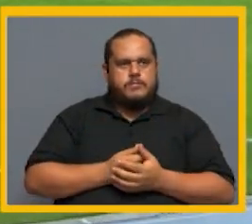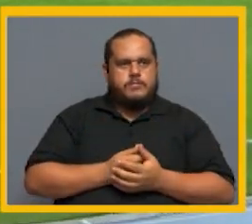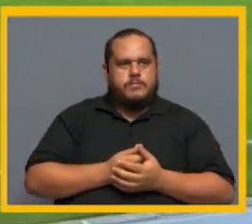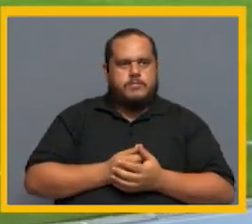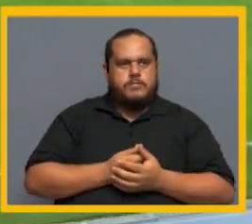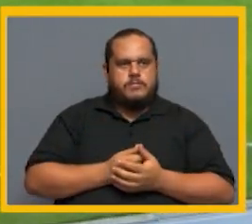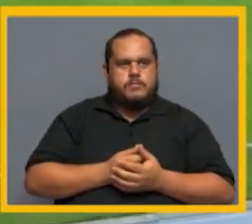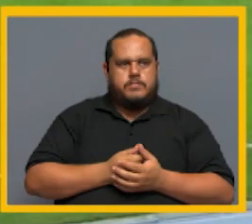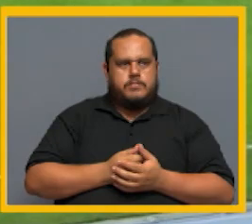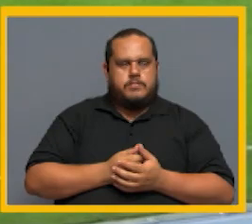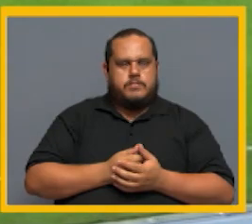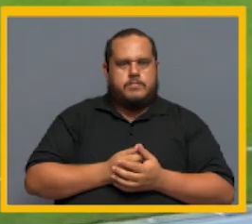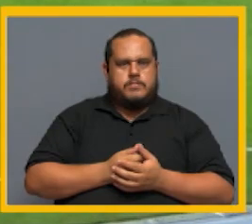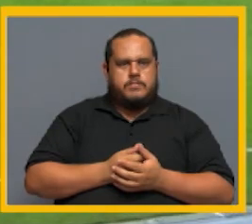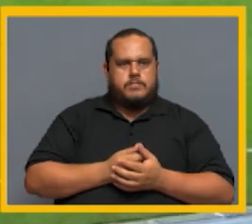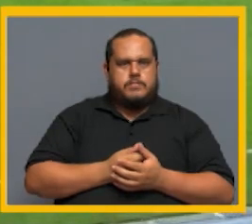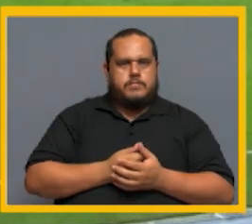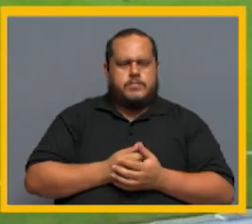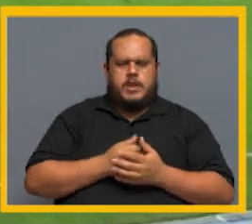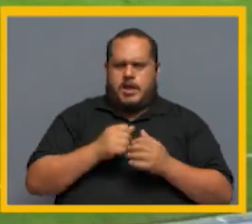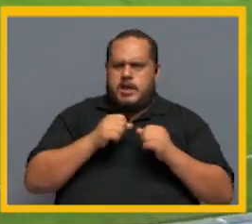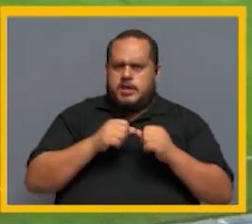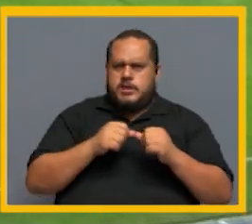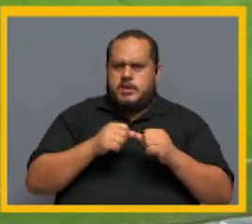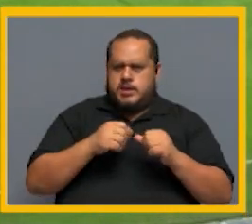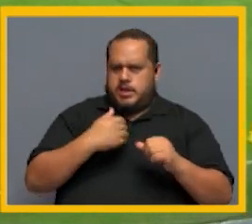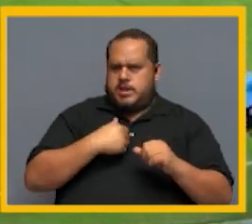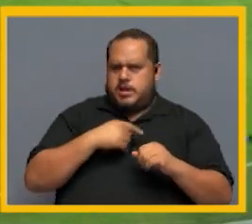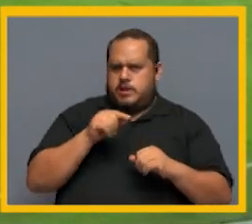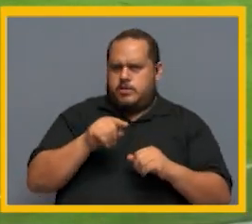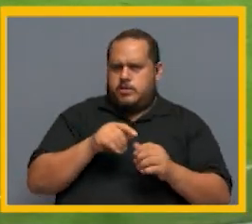Sigo. Porque sigue teniendo él. Vamos para atrás.